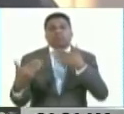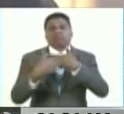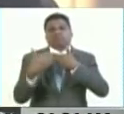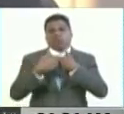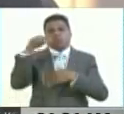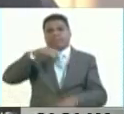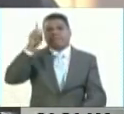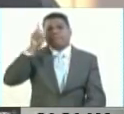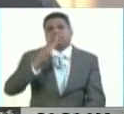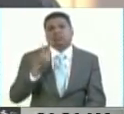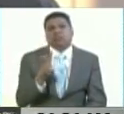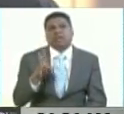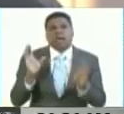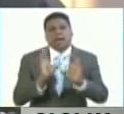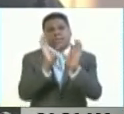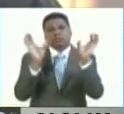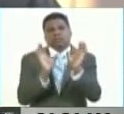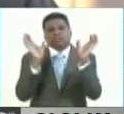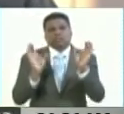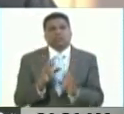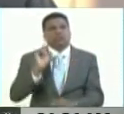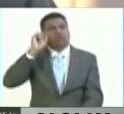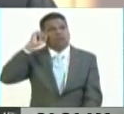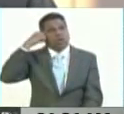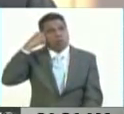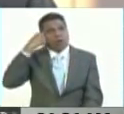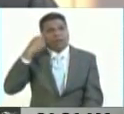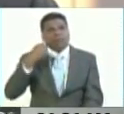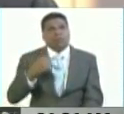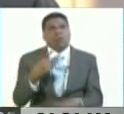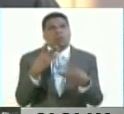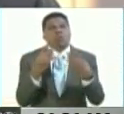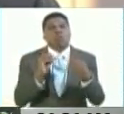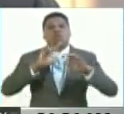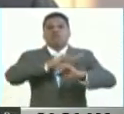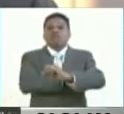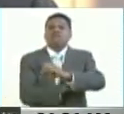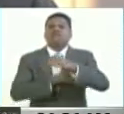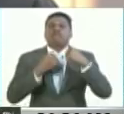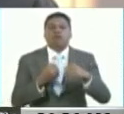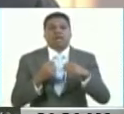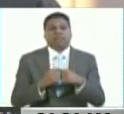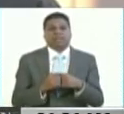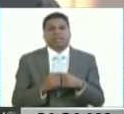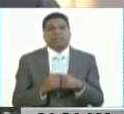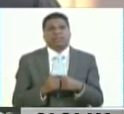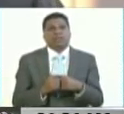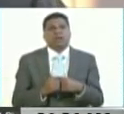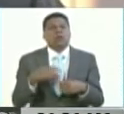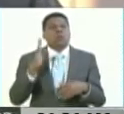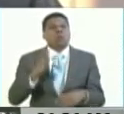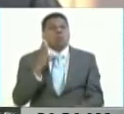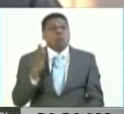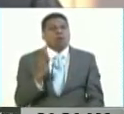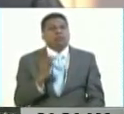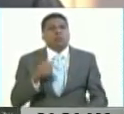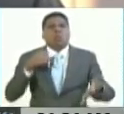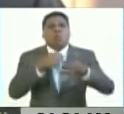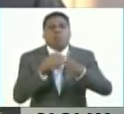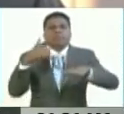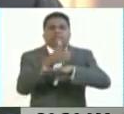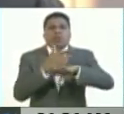país. Yo recuerdo mucho uno que hubo muy fuerte, fue cuando el golpe de Estado en Honduras. Uh-huh.